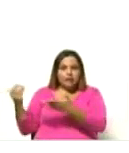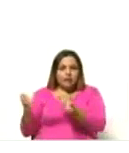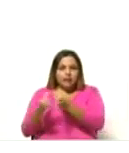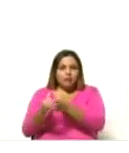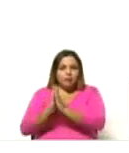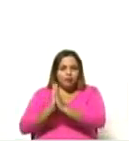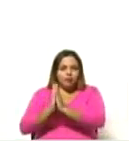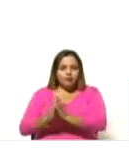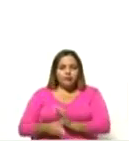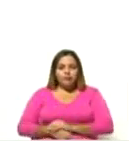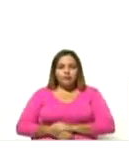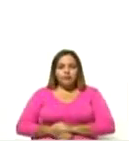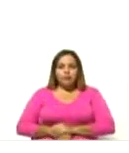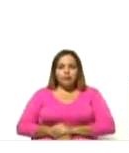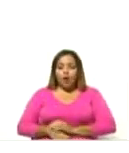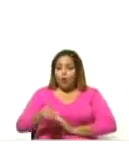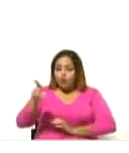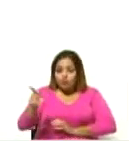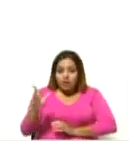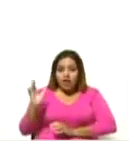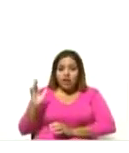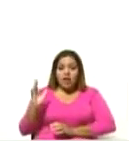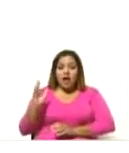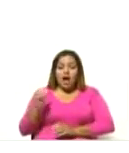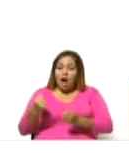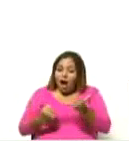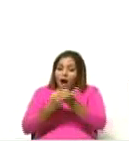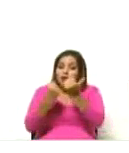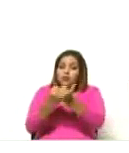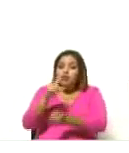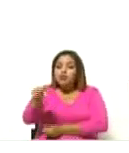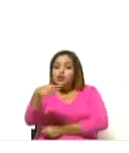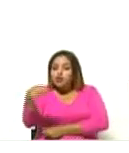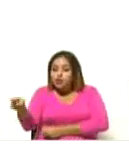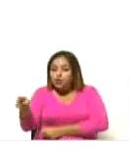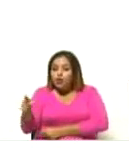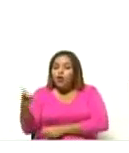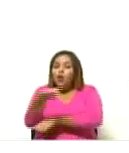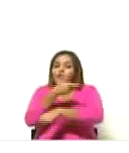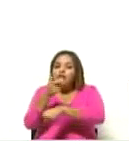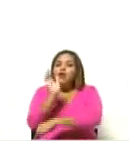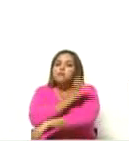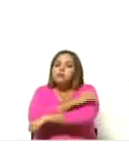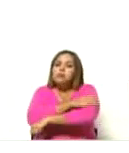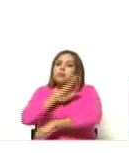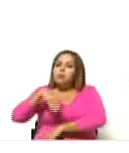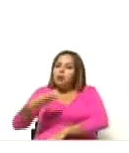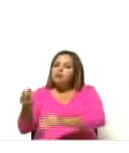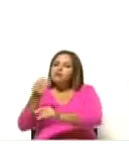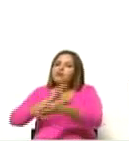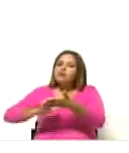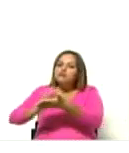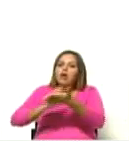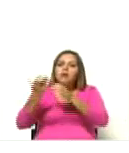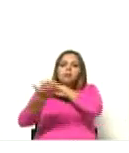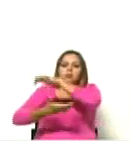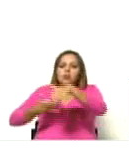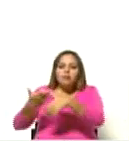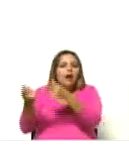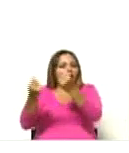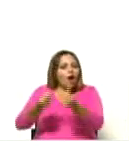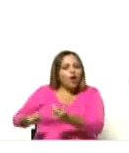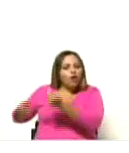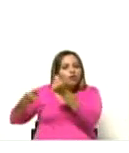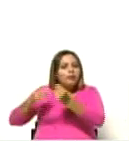producción. ¿Usted confía o no confía en que un gobierno de oposición pueda resolver los actuales problemas económicos